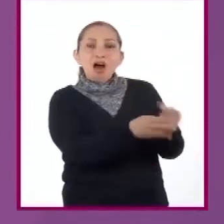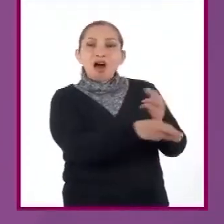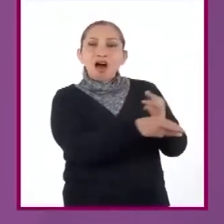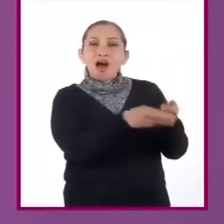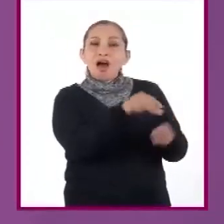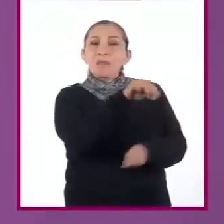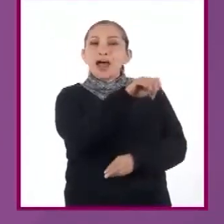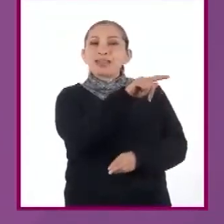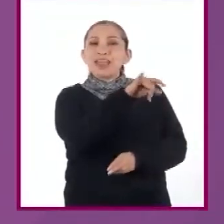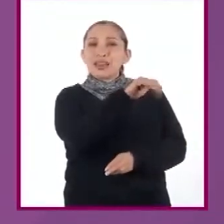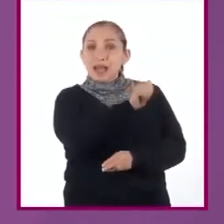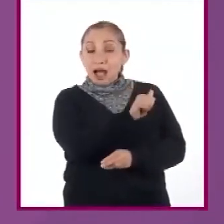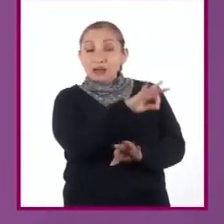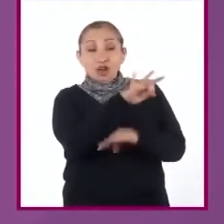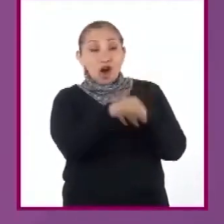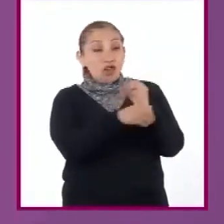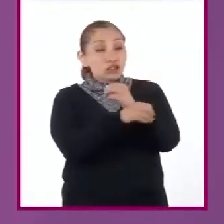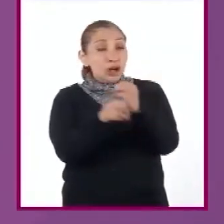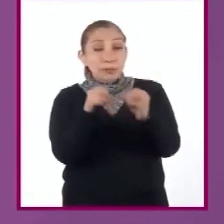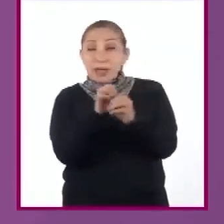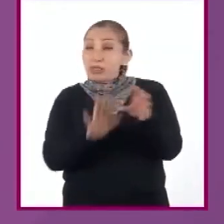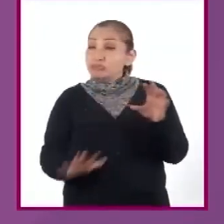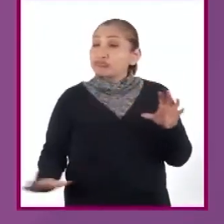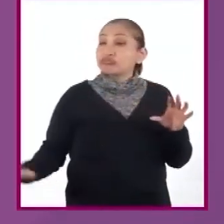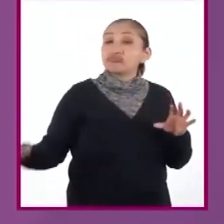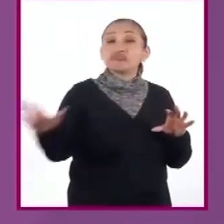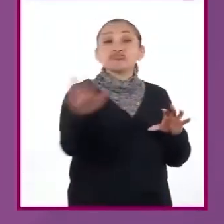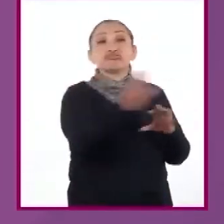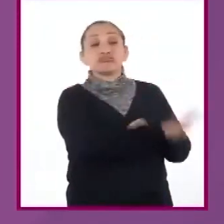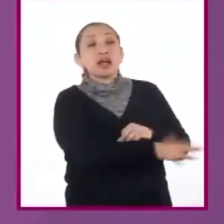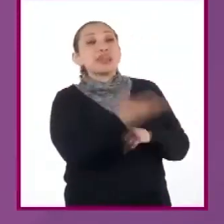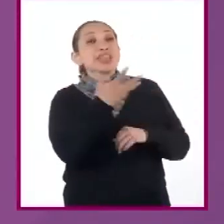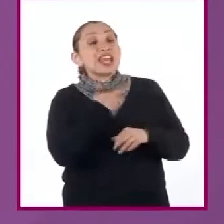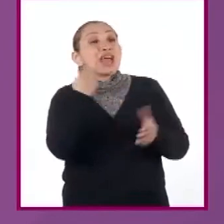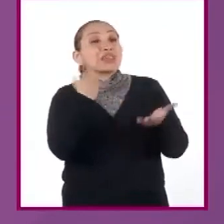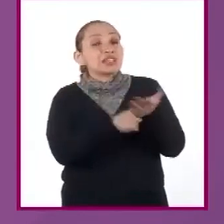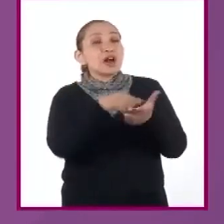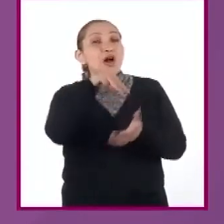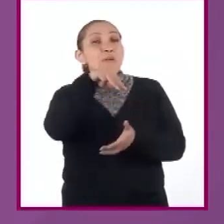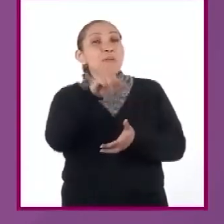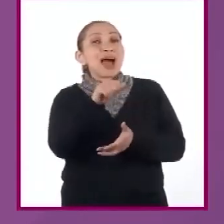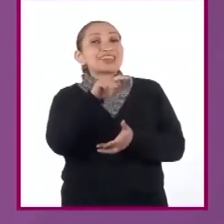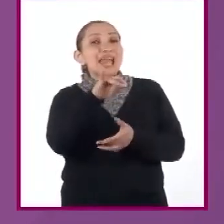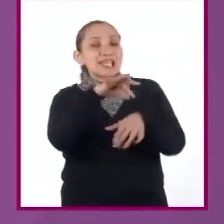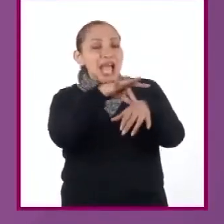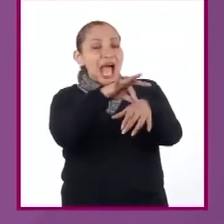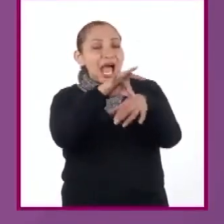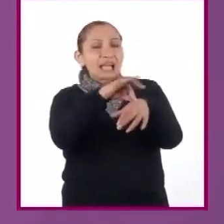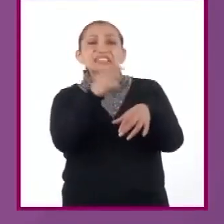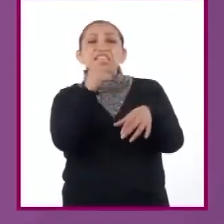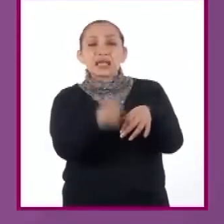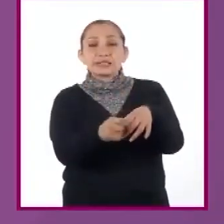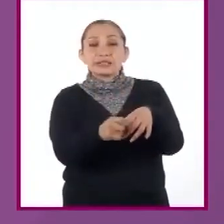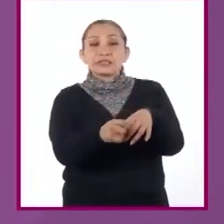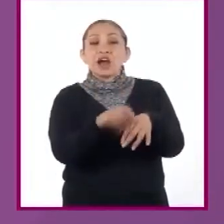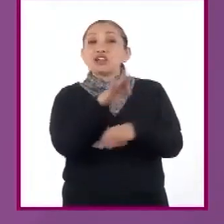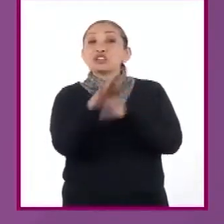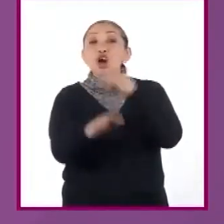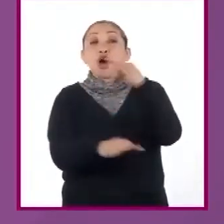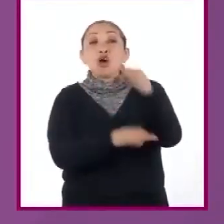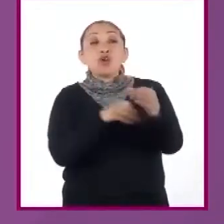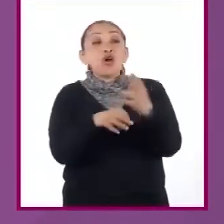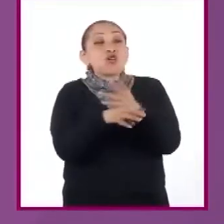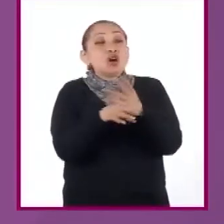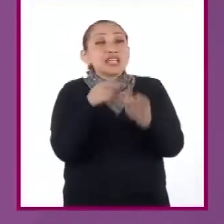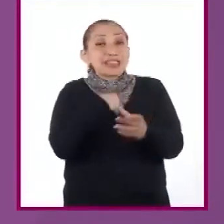materia. Todos los objetos a nuestro alrededor están hechos de materia, cuya primera definición es todo aquello